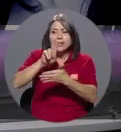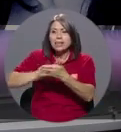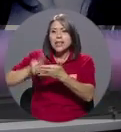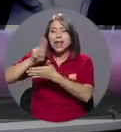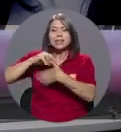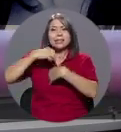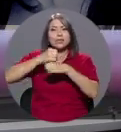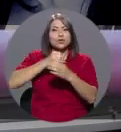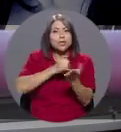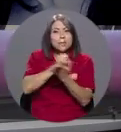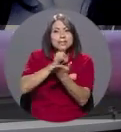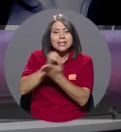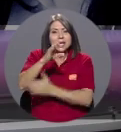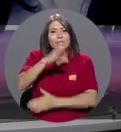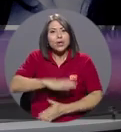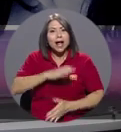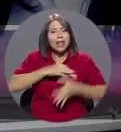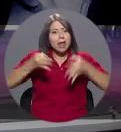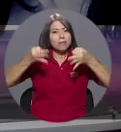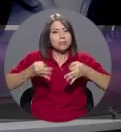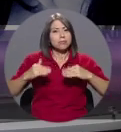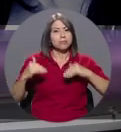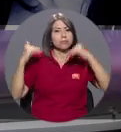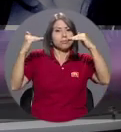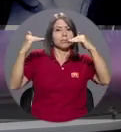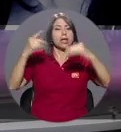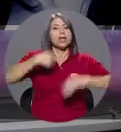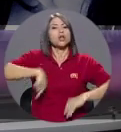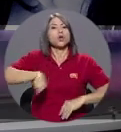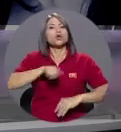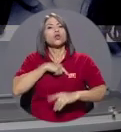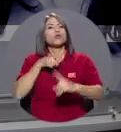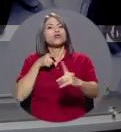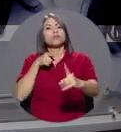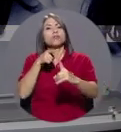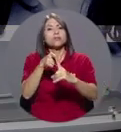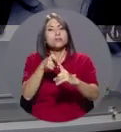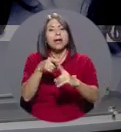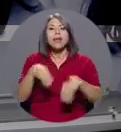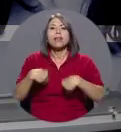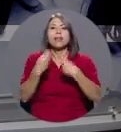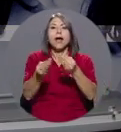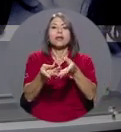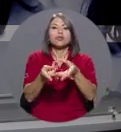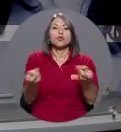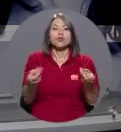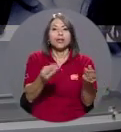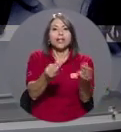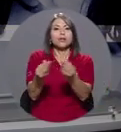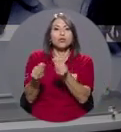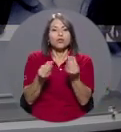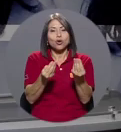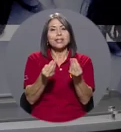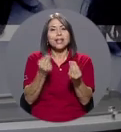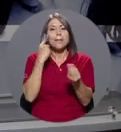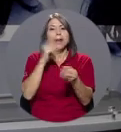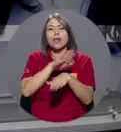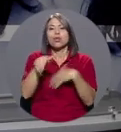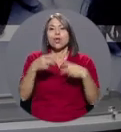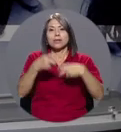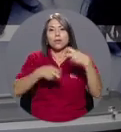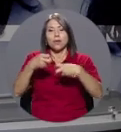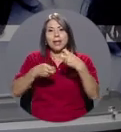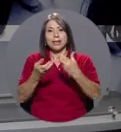realizamos investigación de alta calidad, pero lo que buscamos es brindar a los productores soluciones a todas